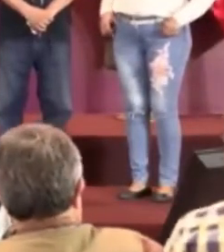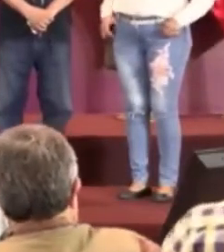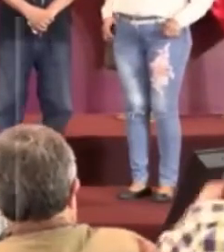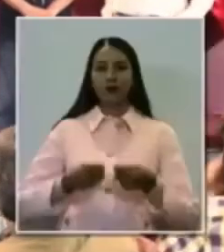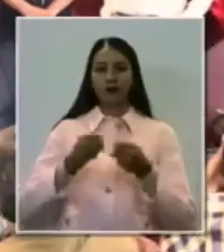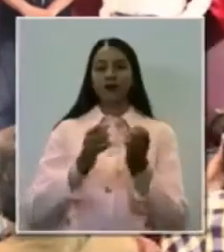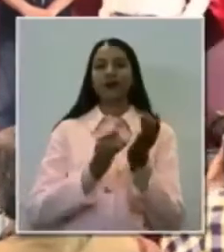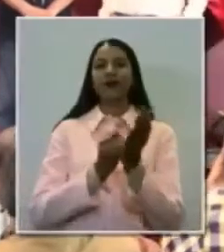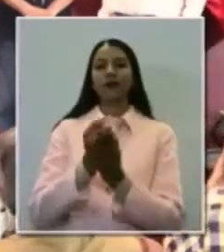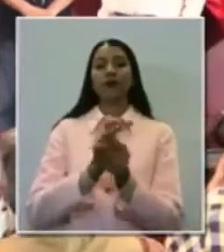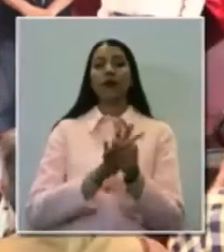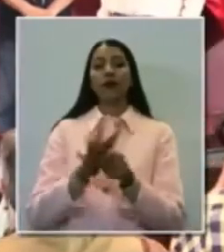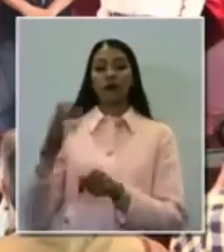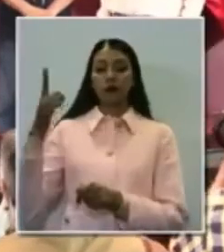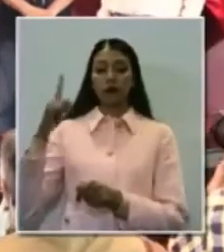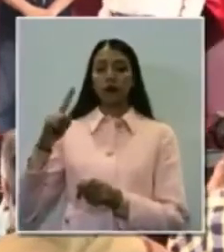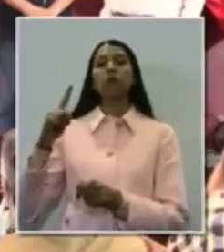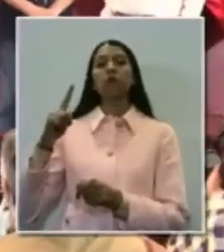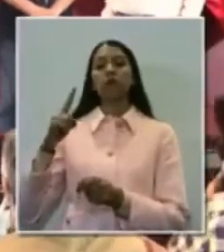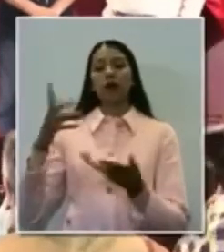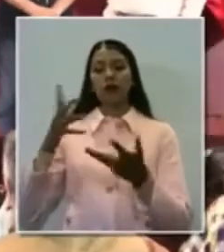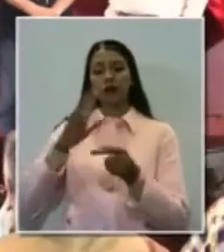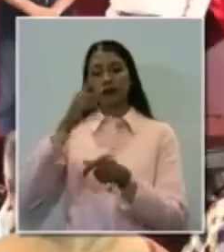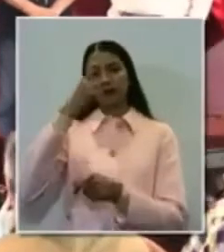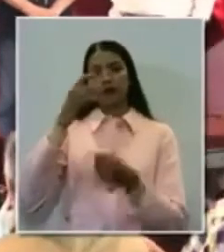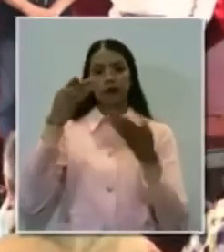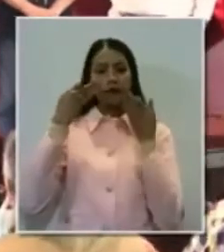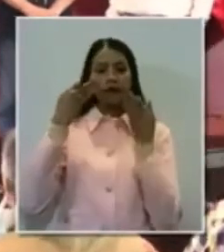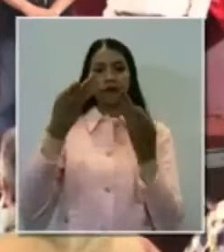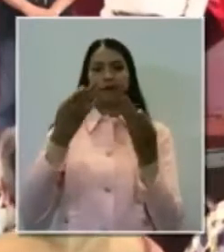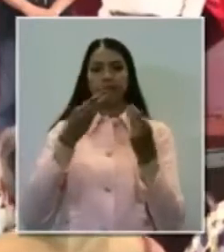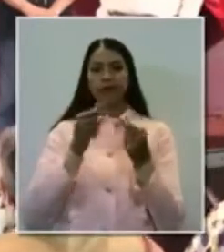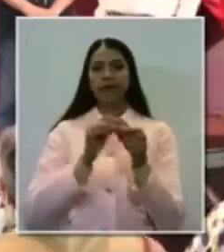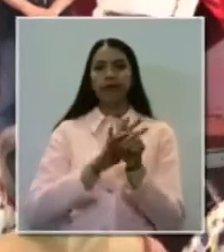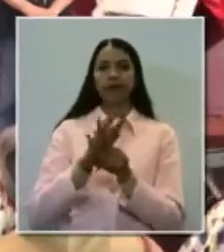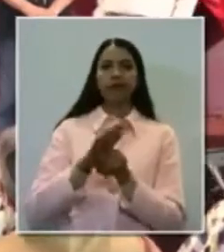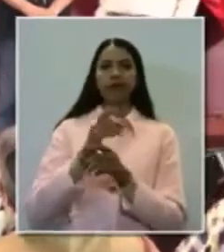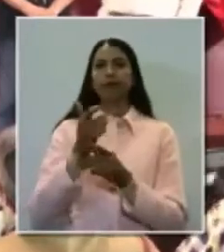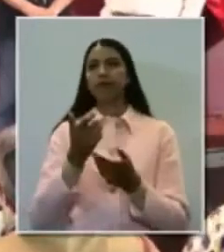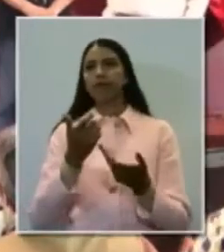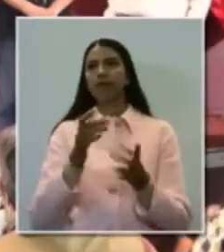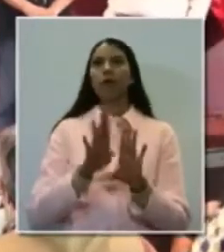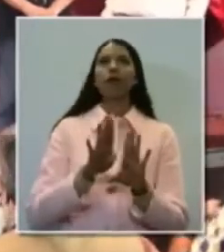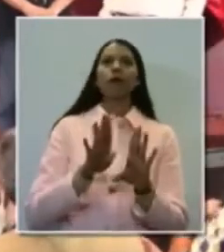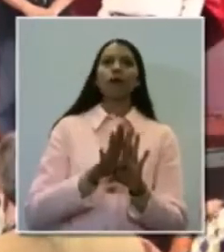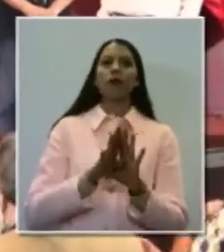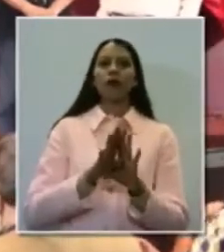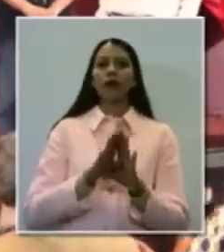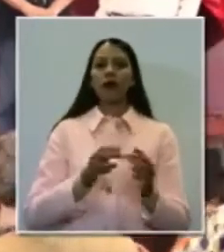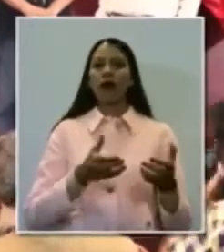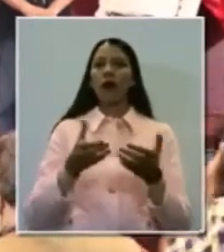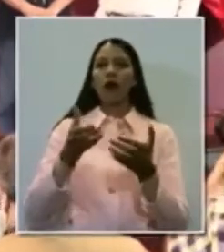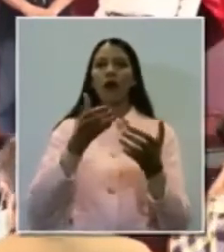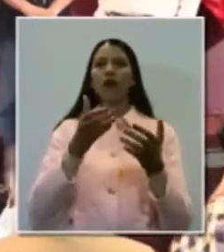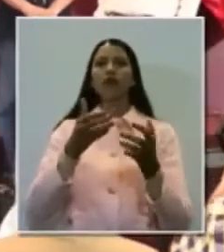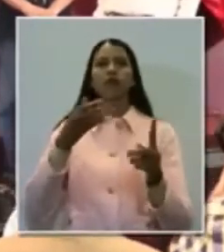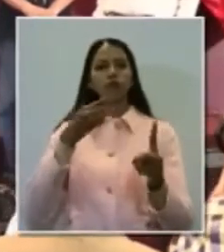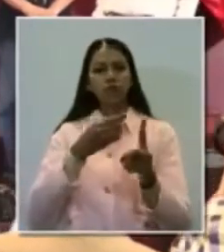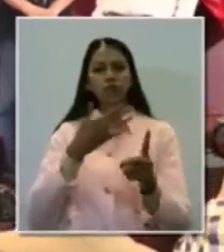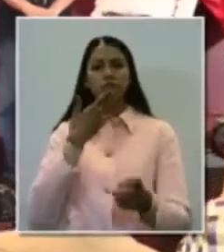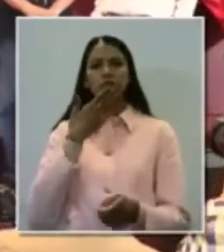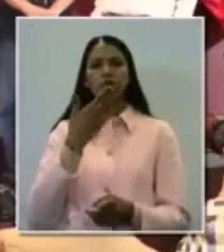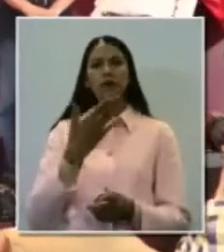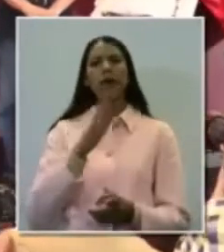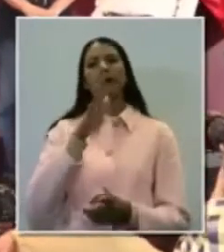y todas las instrucciones que van encaminadas a la transparencia, a la rendición de cuentas, a enderezar el camino que está un